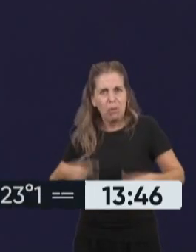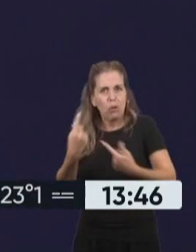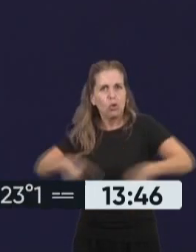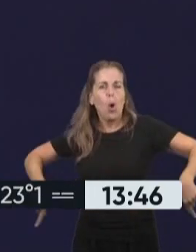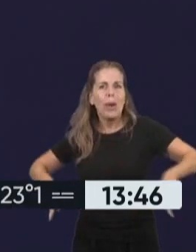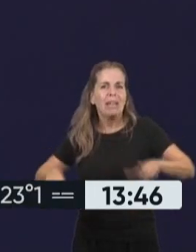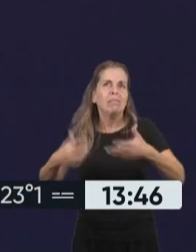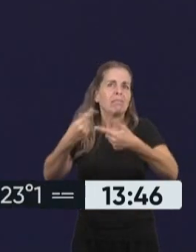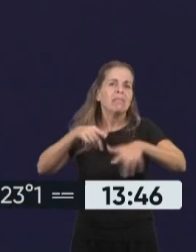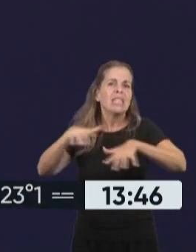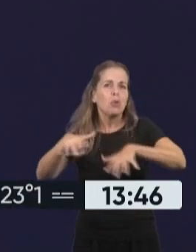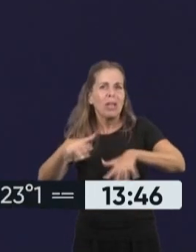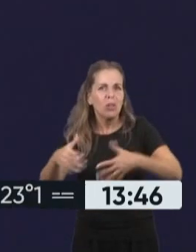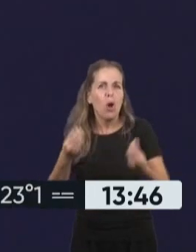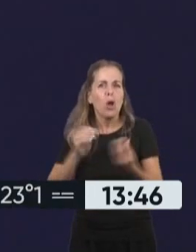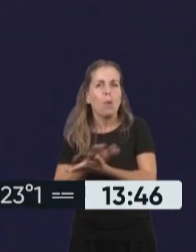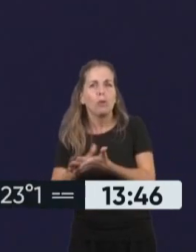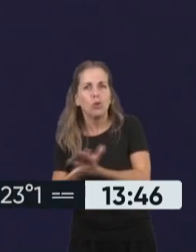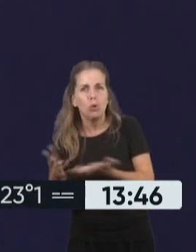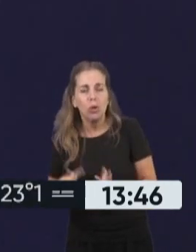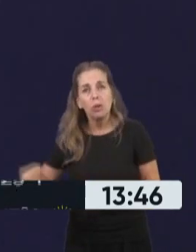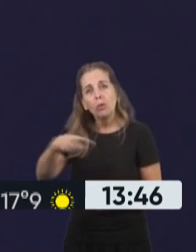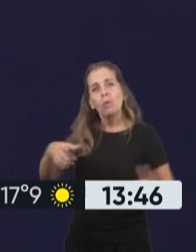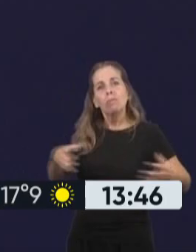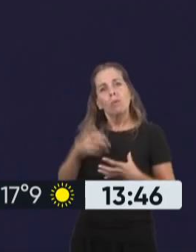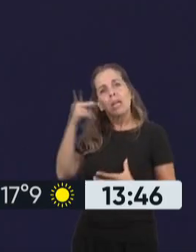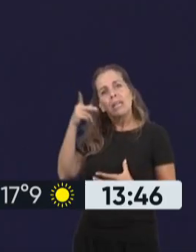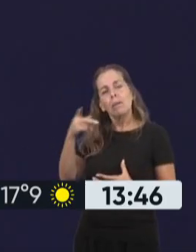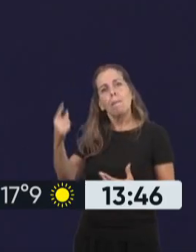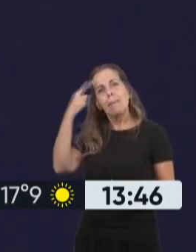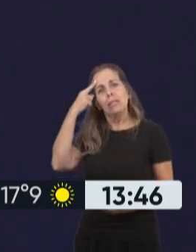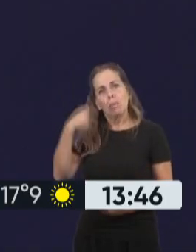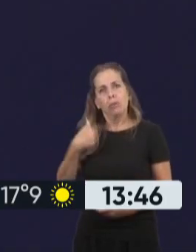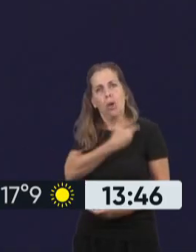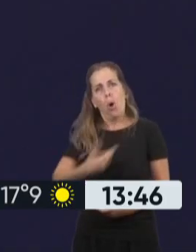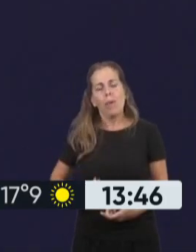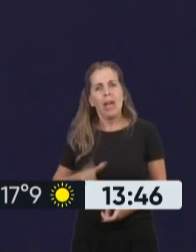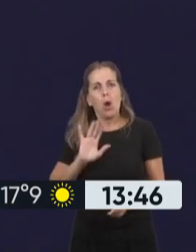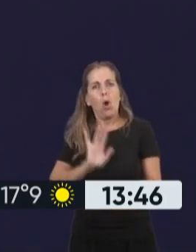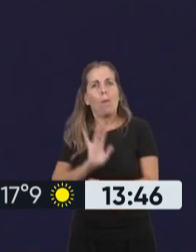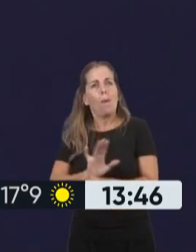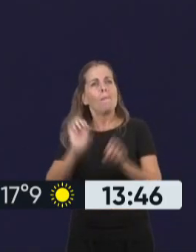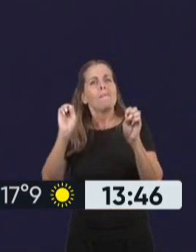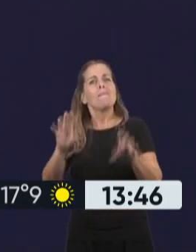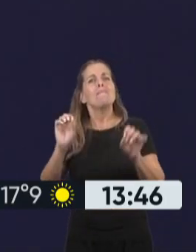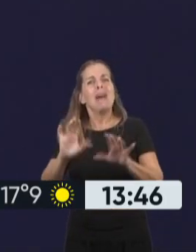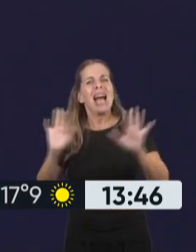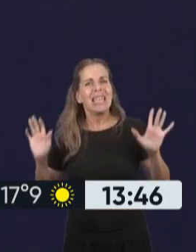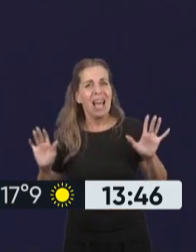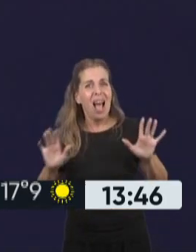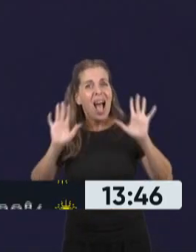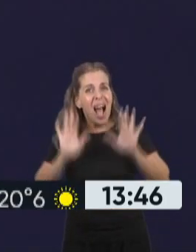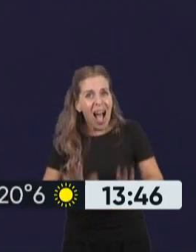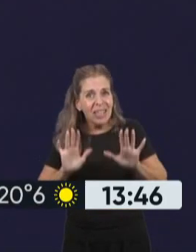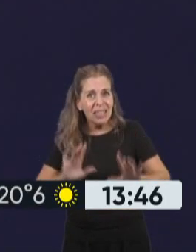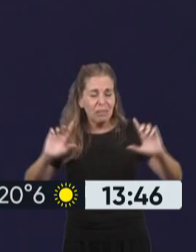y pensó que efectivamente se podía gobernar con la varita mágica. Bueno, eso significó